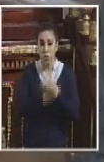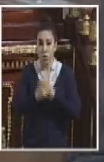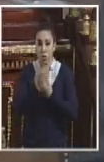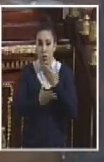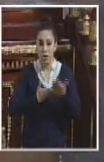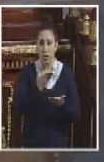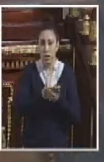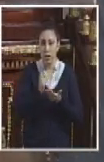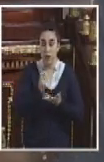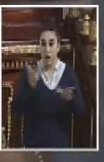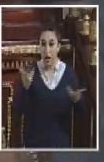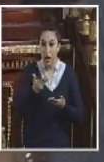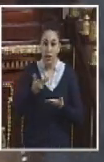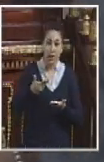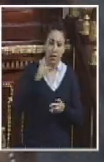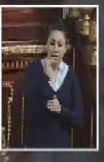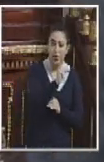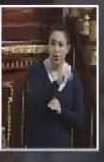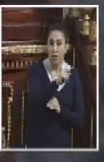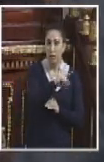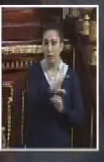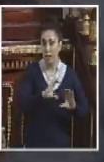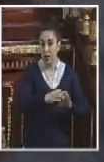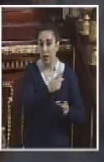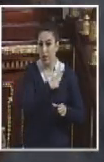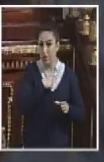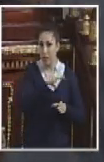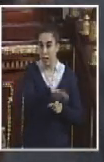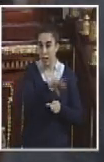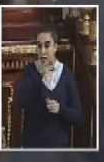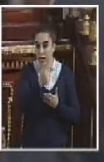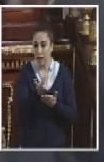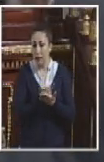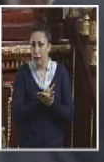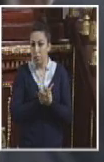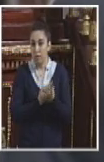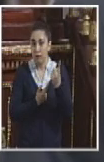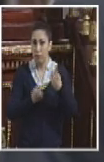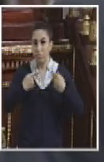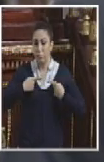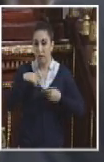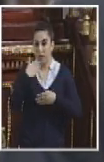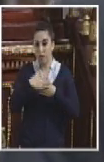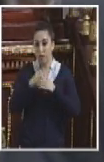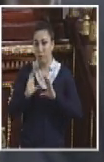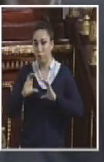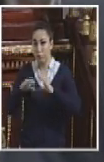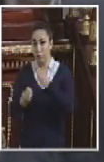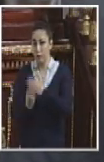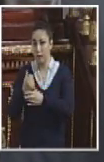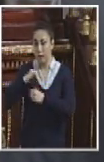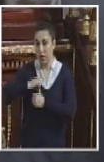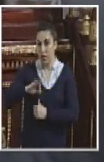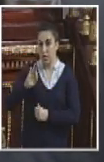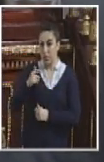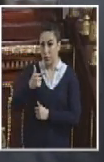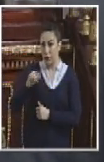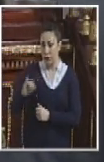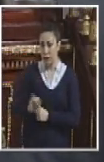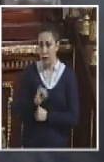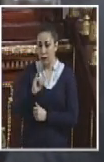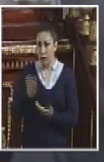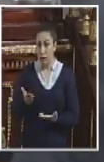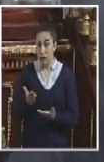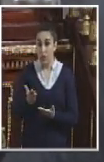está haciendo al Congreso de seleccionar dentro de una terna a un candidato o candidata para titular de la Fiscalía.